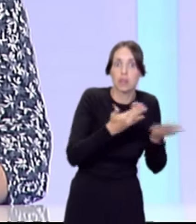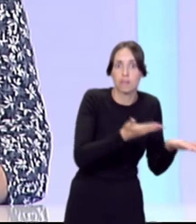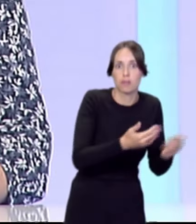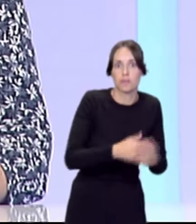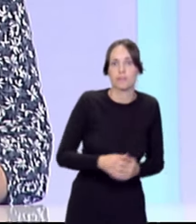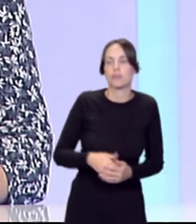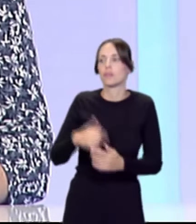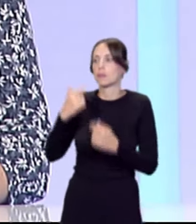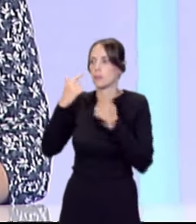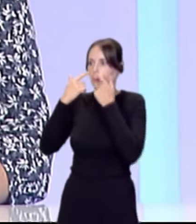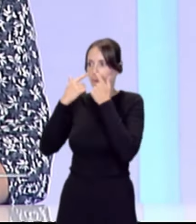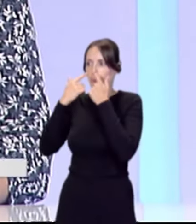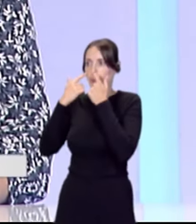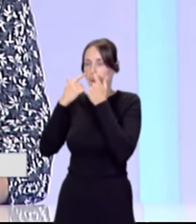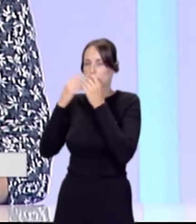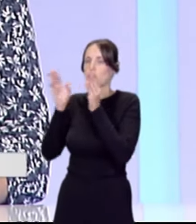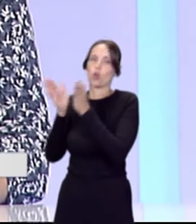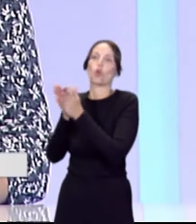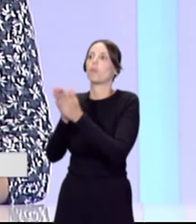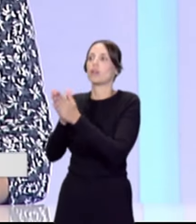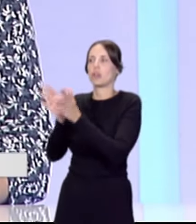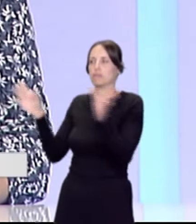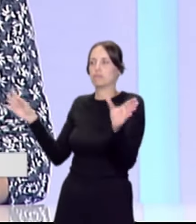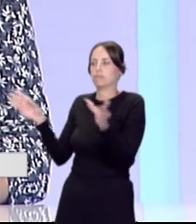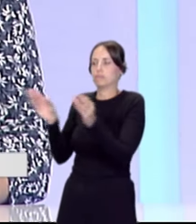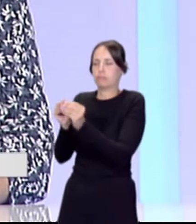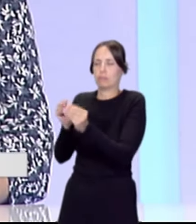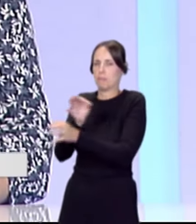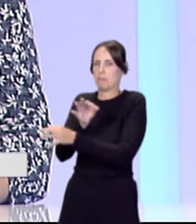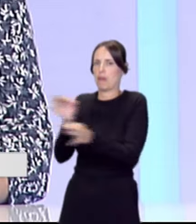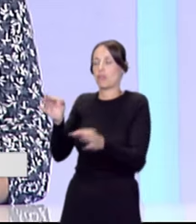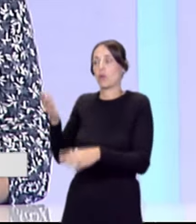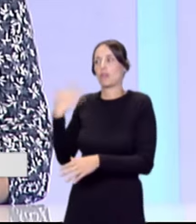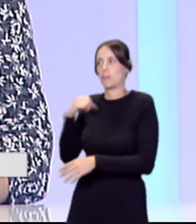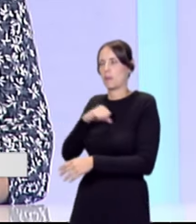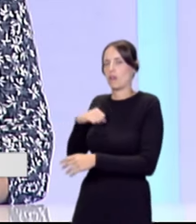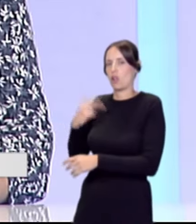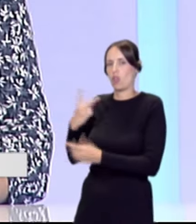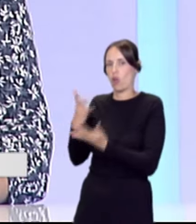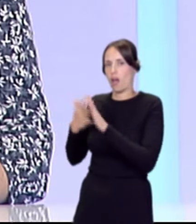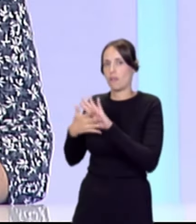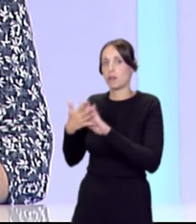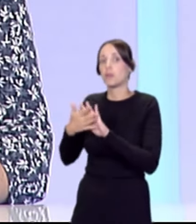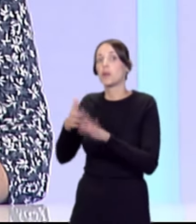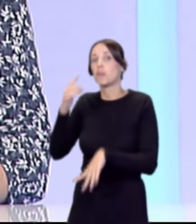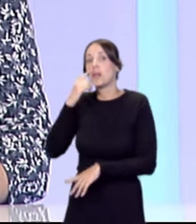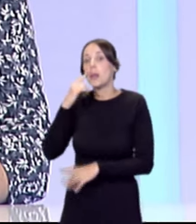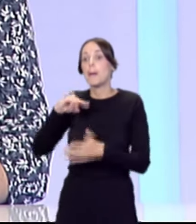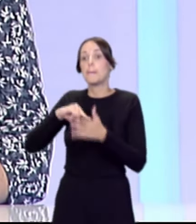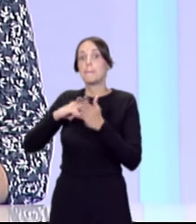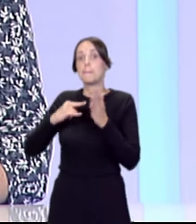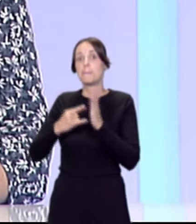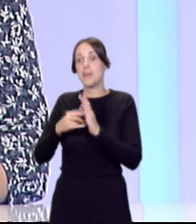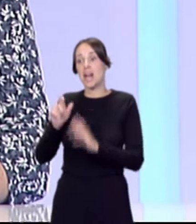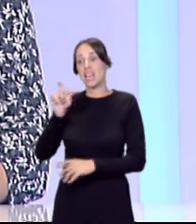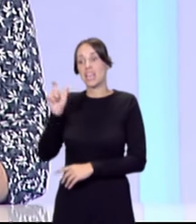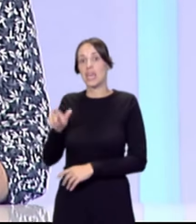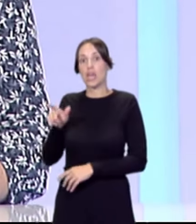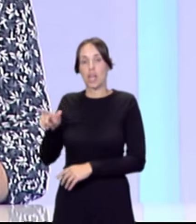resumido estupendamente lo que habíamos hablado fuera de cámara. Yo te diría que el primer titular para el plan Meloni es menuda chapuza,